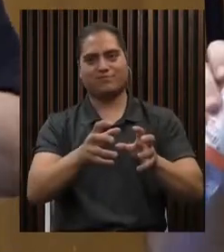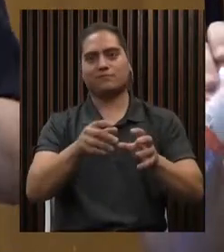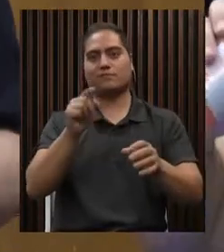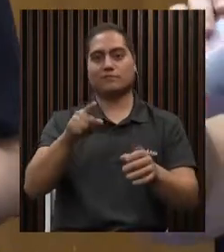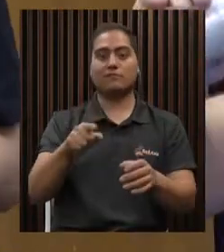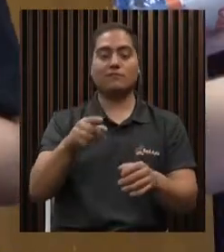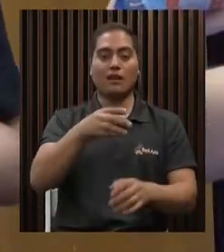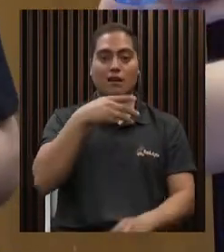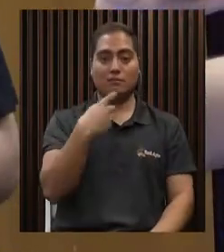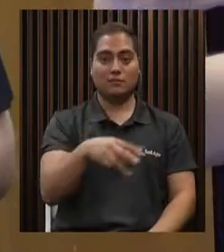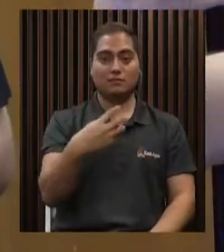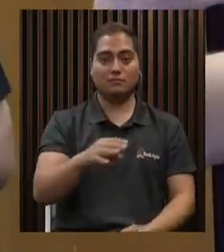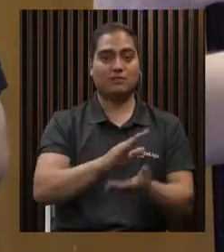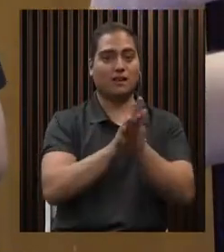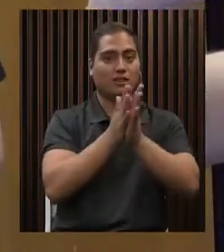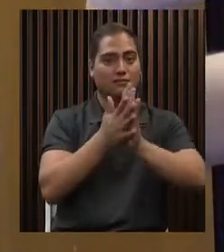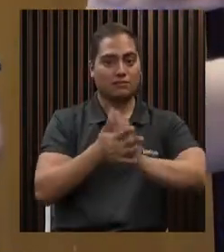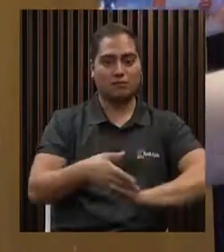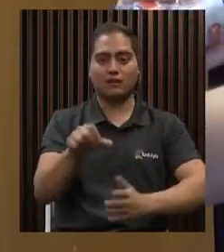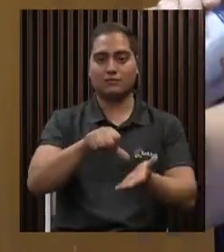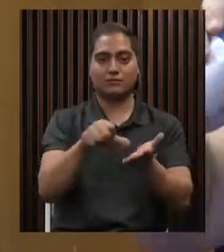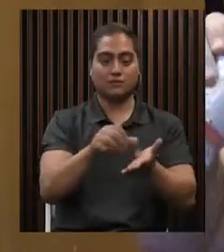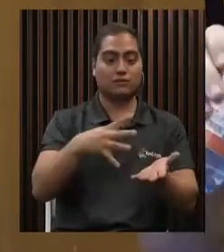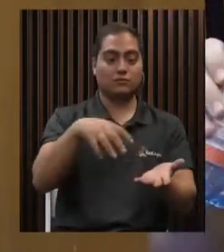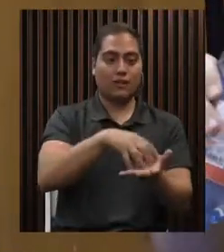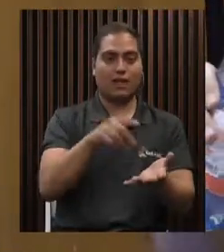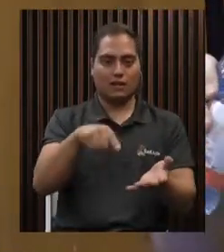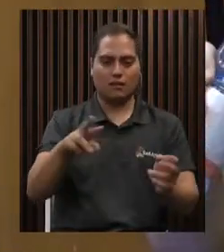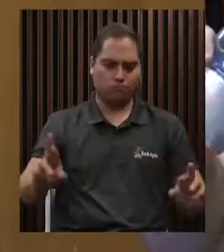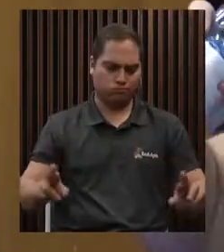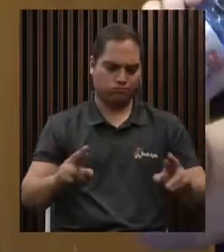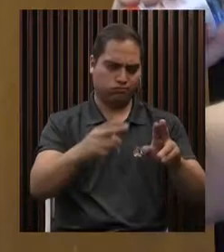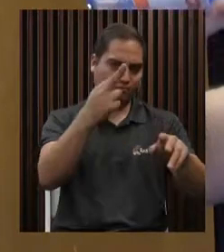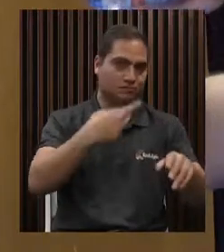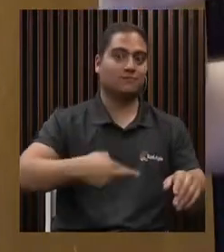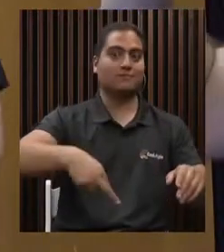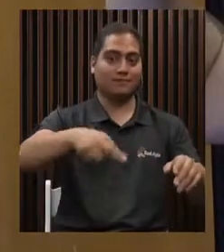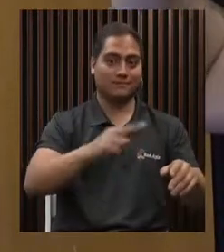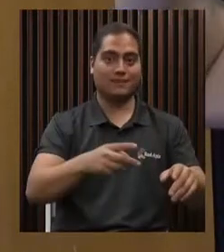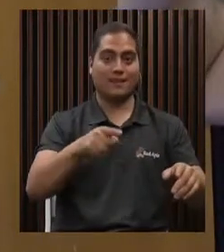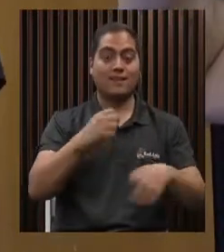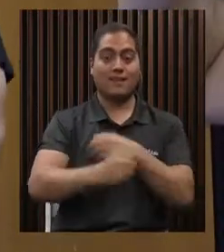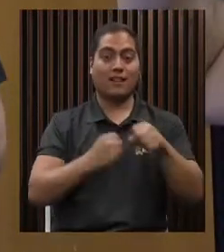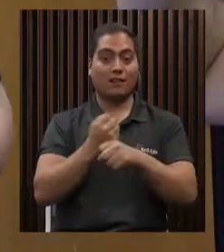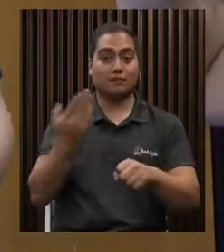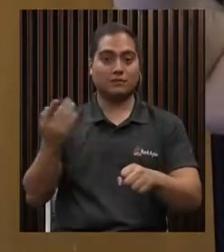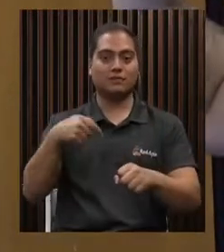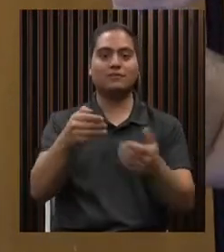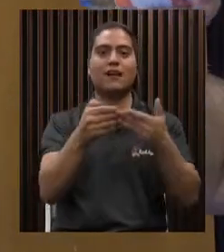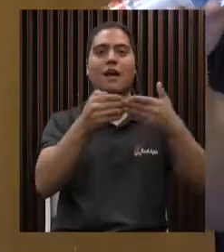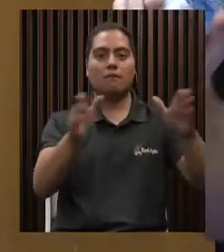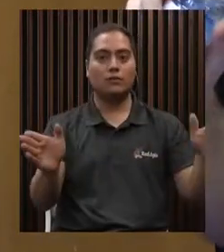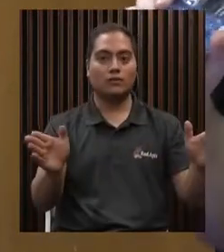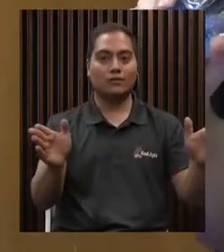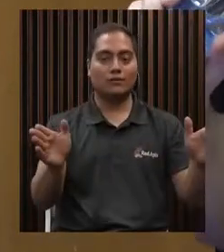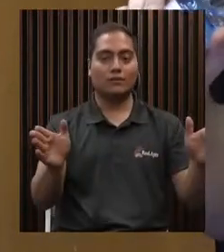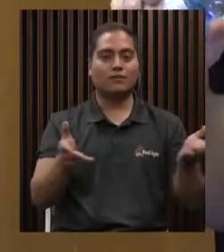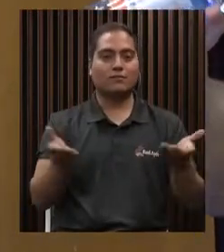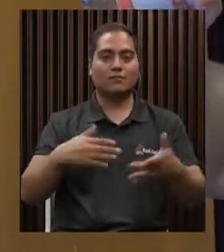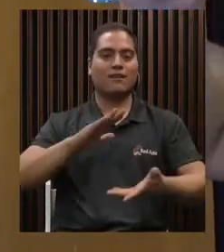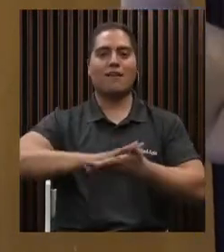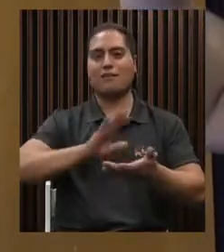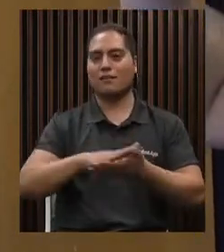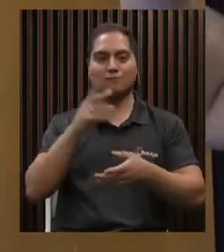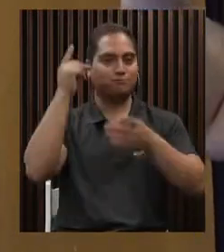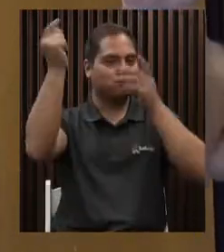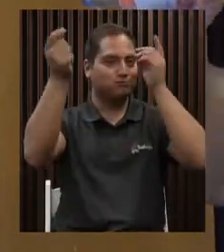la municipalidad, todo el centro de la ciudad, se reconstruyó y abrió nuevamente el año pasado. Y abrió con un evento